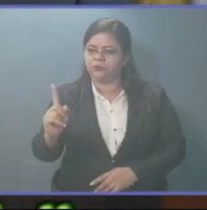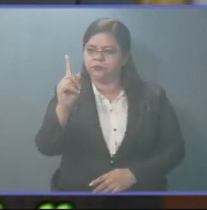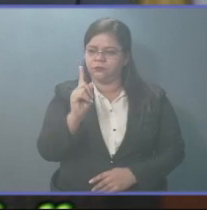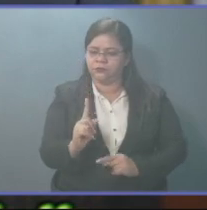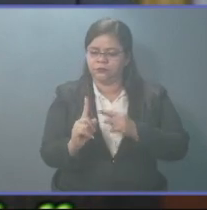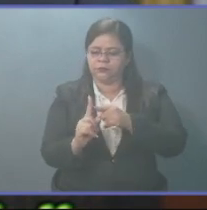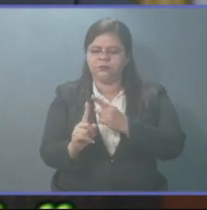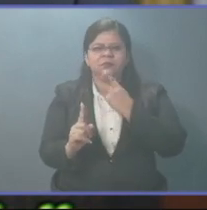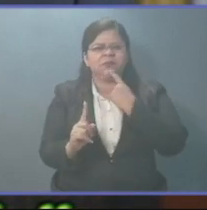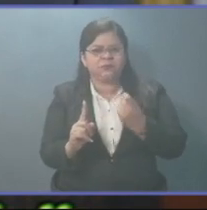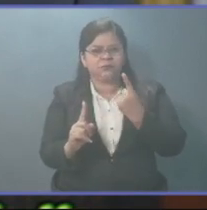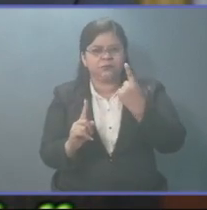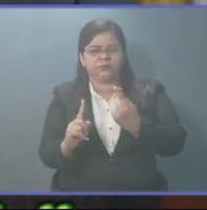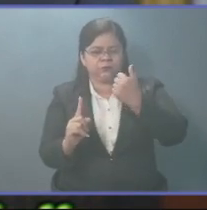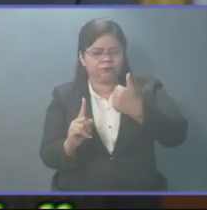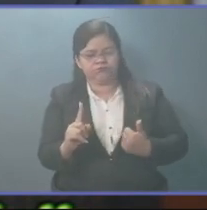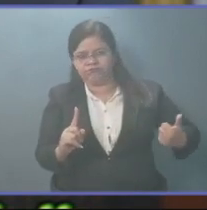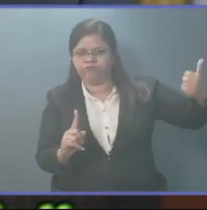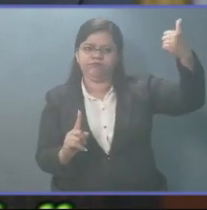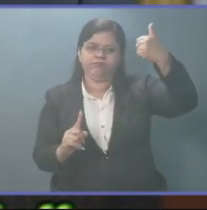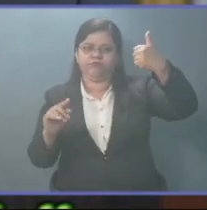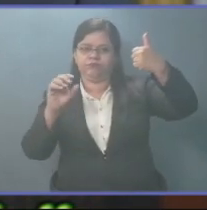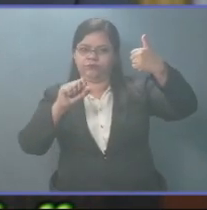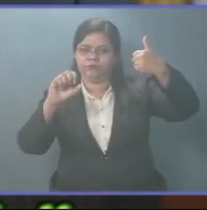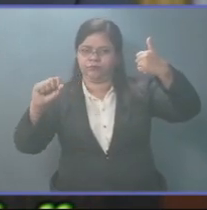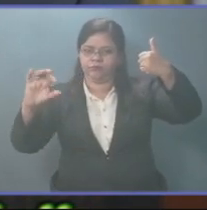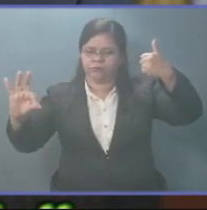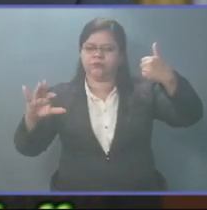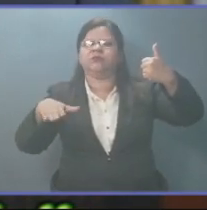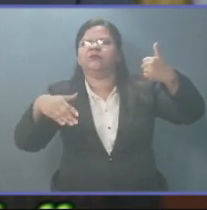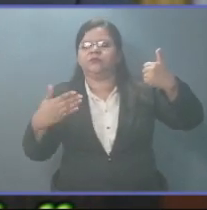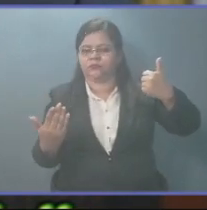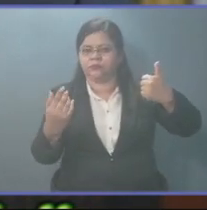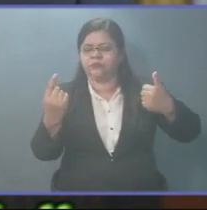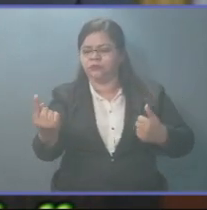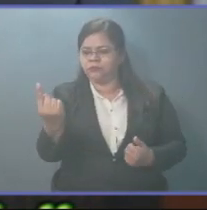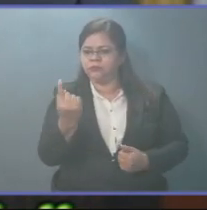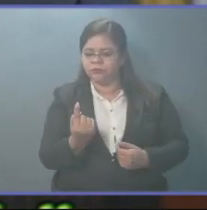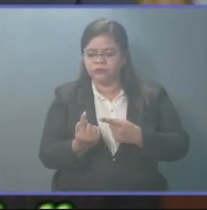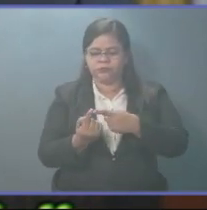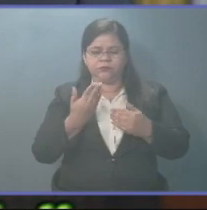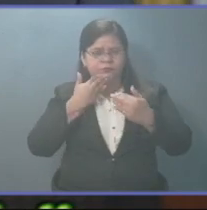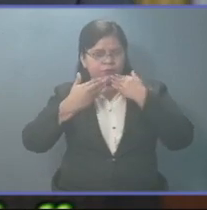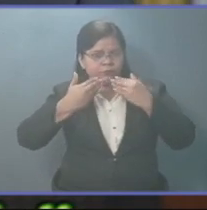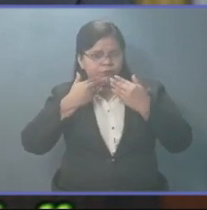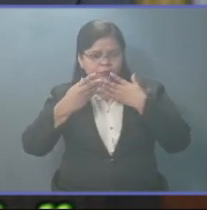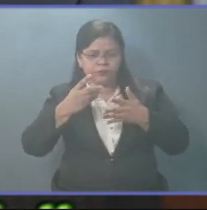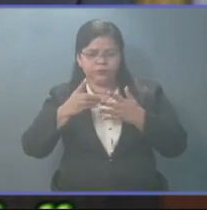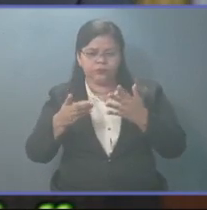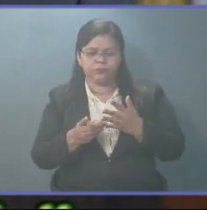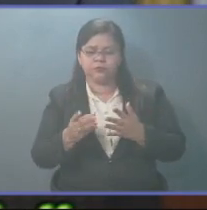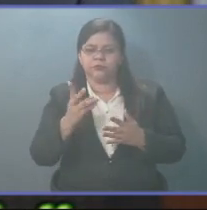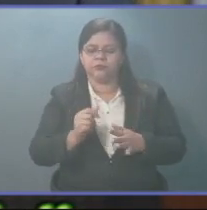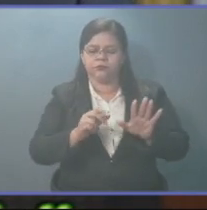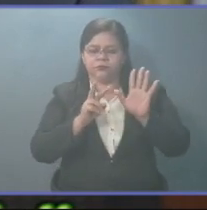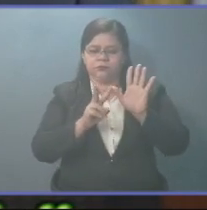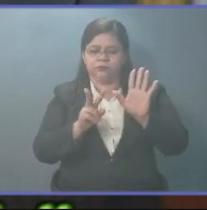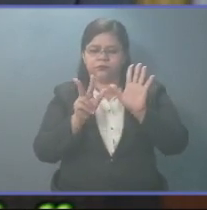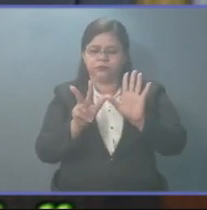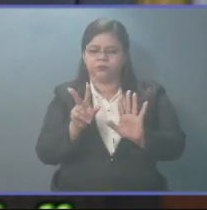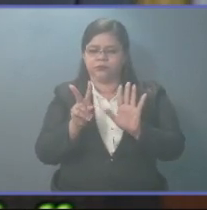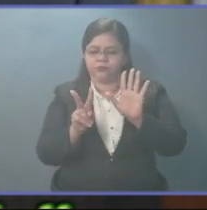sistema financiero para que informe sobre el estado de cumplimiento del decreto legislativo número